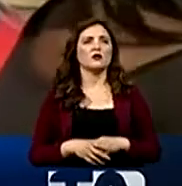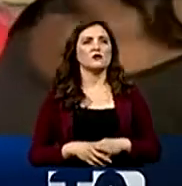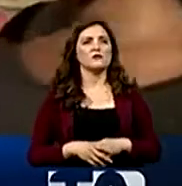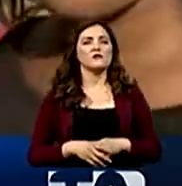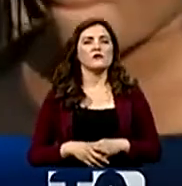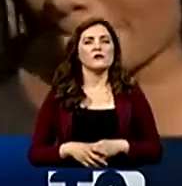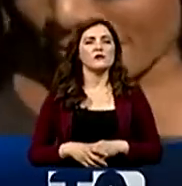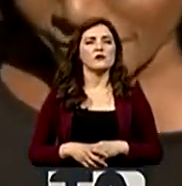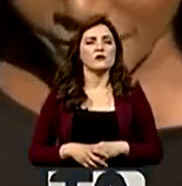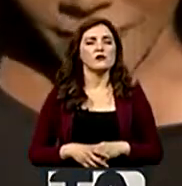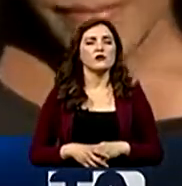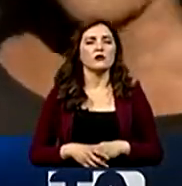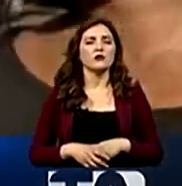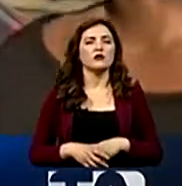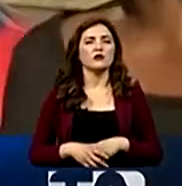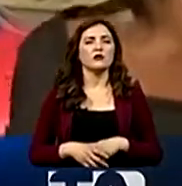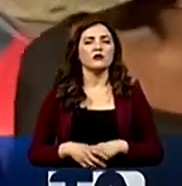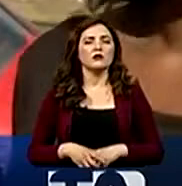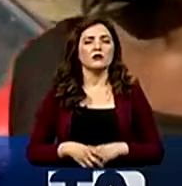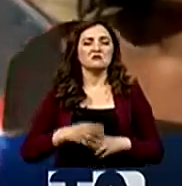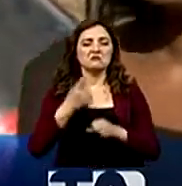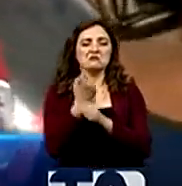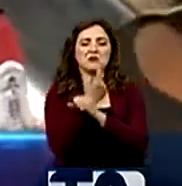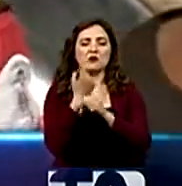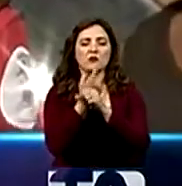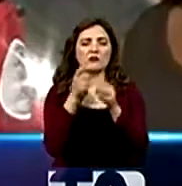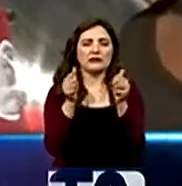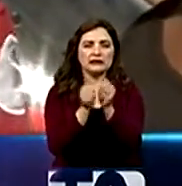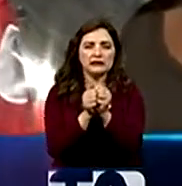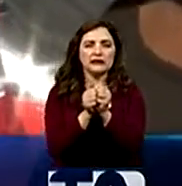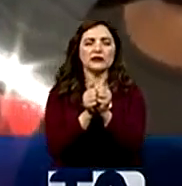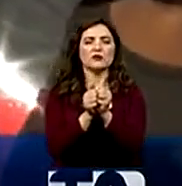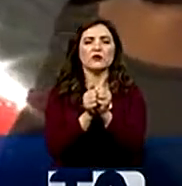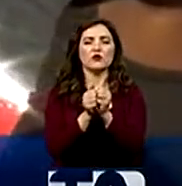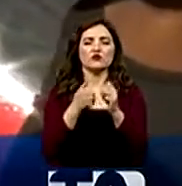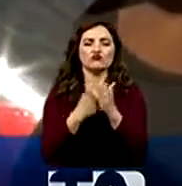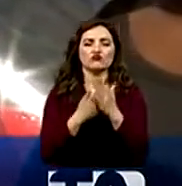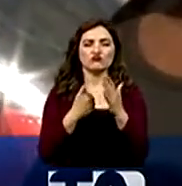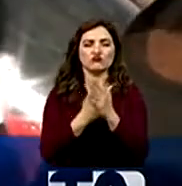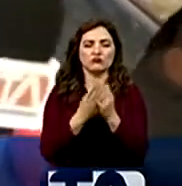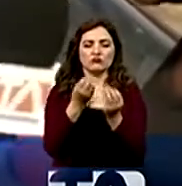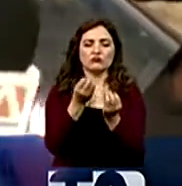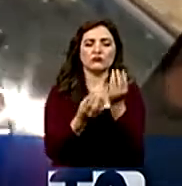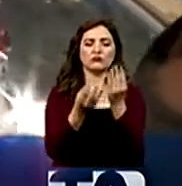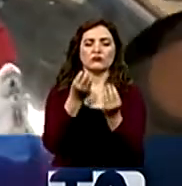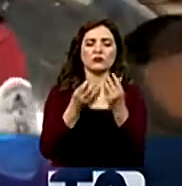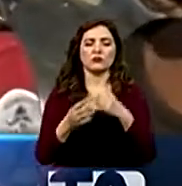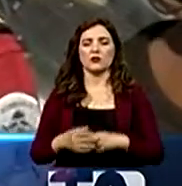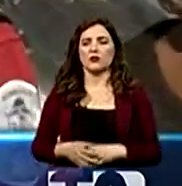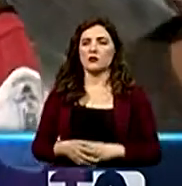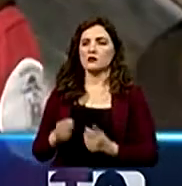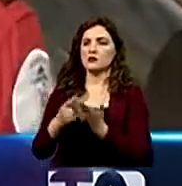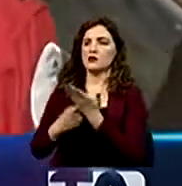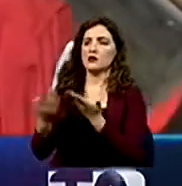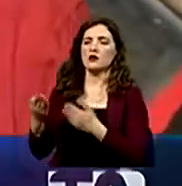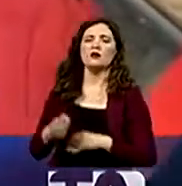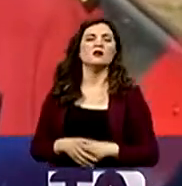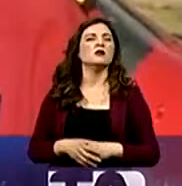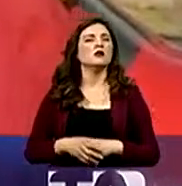estamos con el helicóptero y con el equipo que es contra incendios, que es el Bambi Bag. ¿Qué tenemos aquí? Tenemos un Bambi Bag,